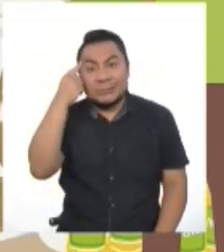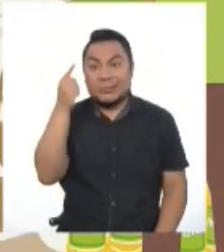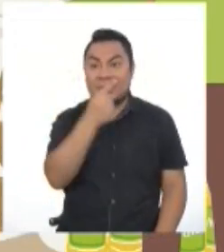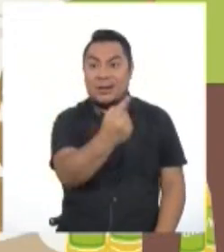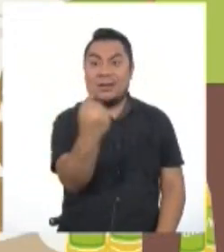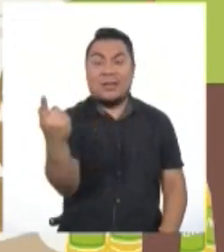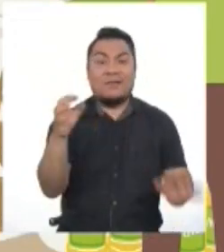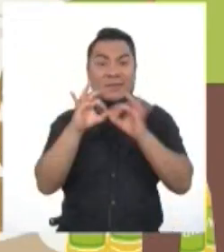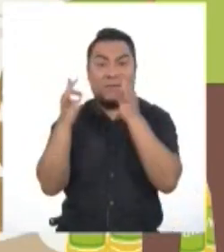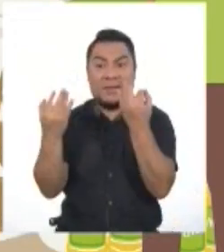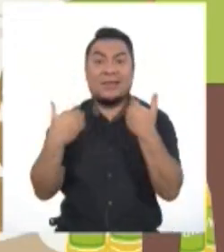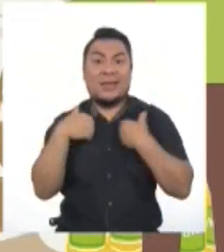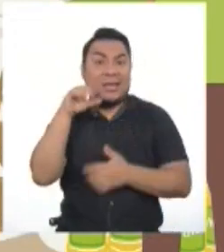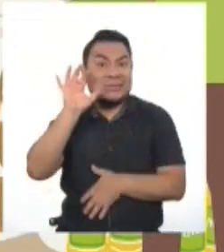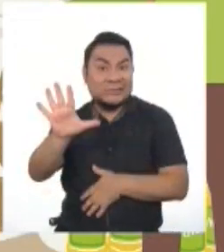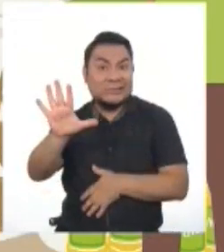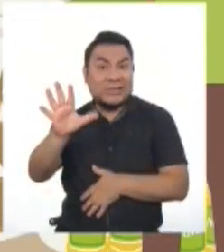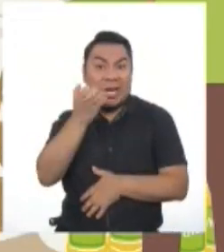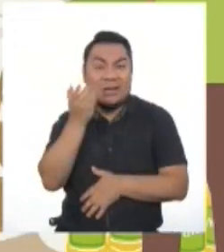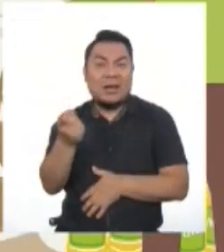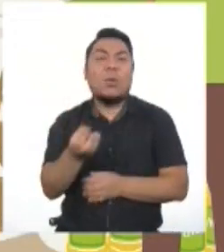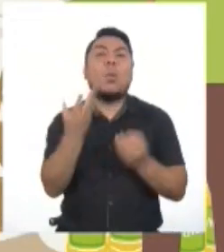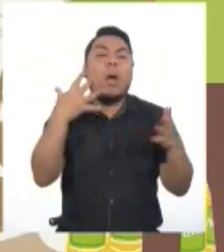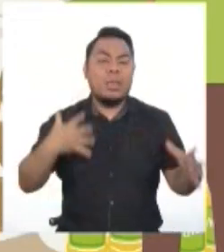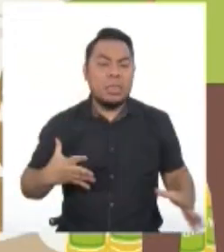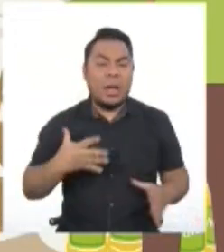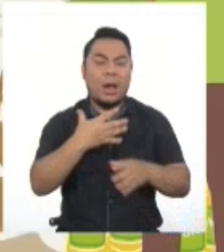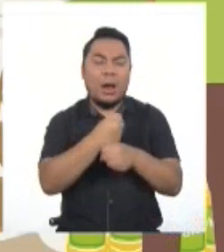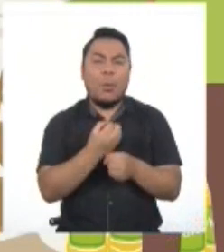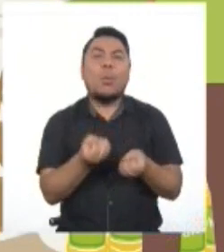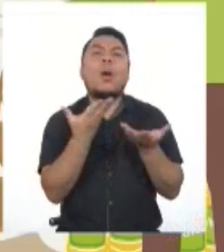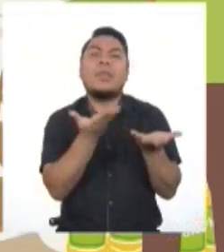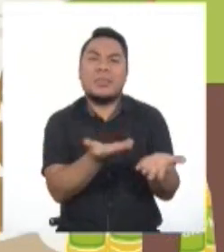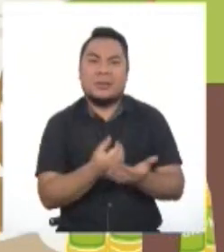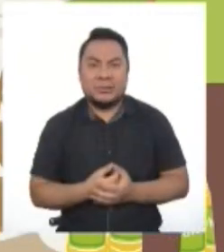5. ¿Cuántas canastas podrán hacer con ellas?